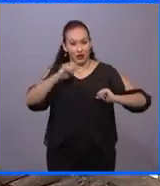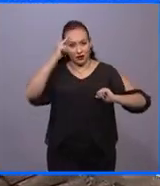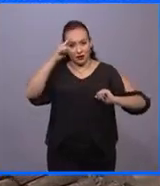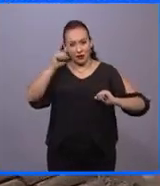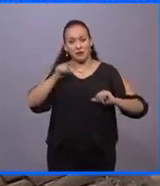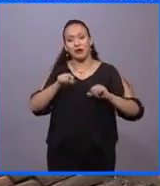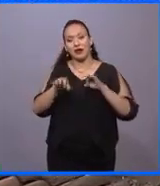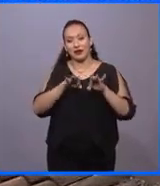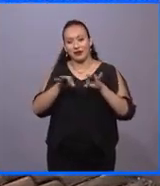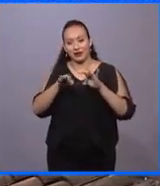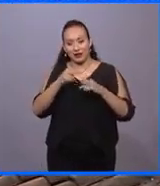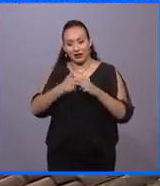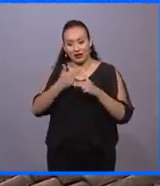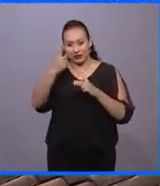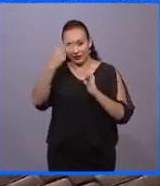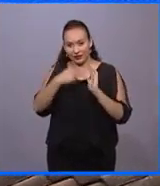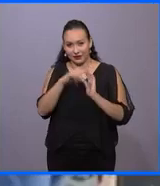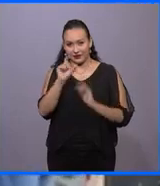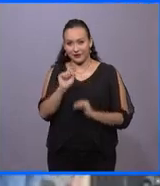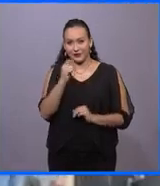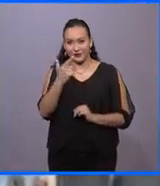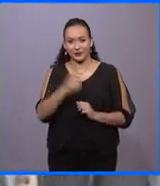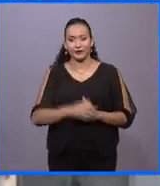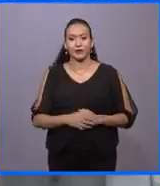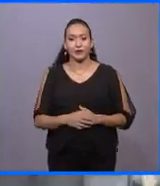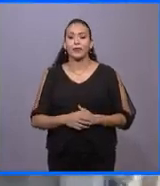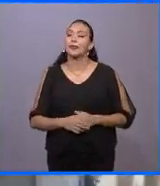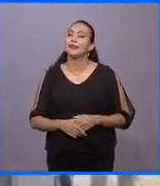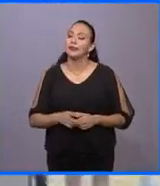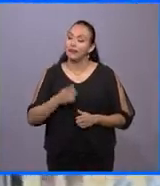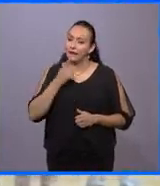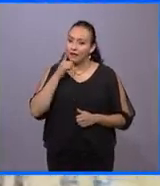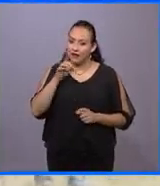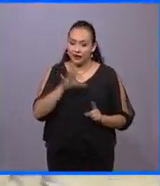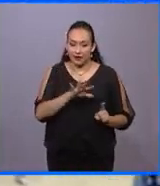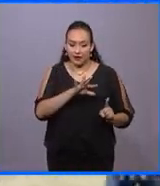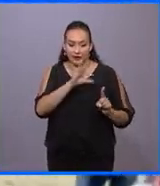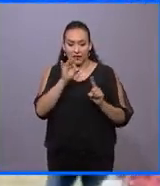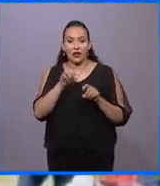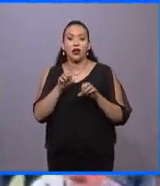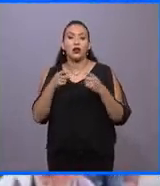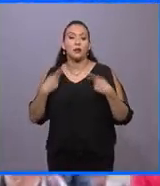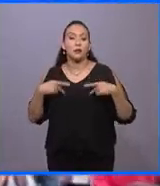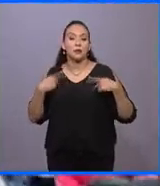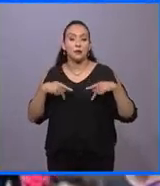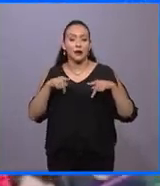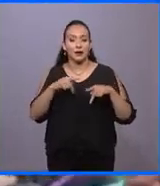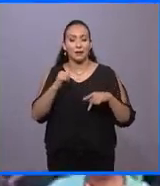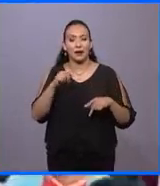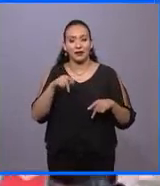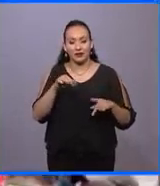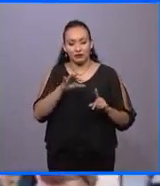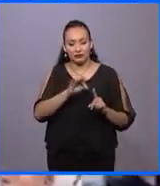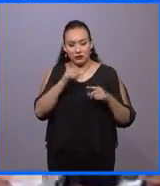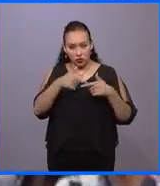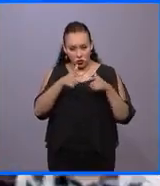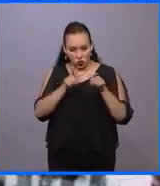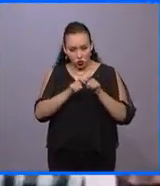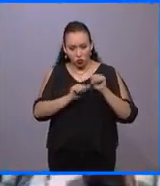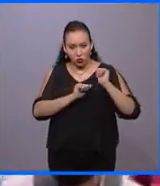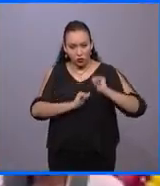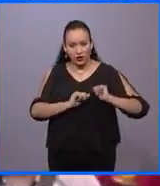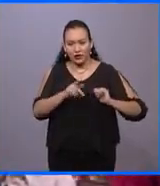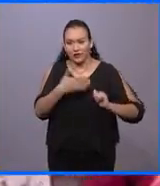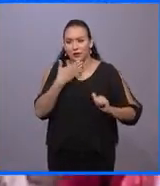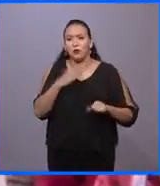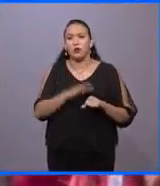en funciones hasta 2027. Determinaron que el nombramiento del Consejo Municipal en Panteló fue adecuado ante la